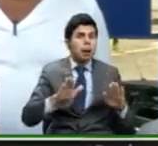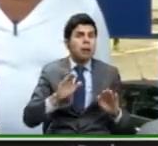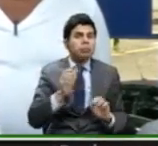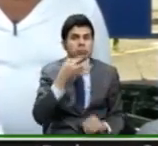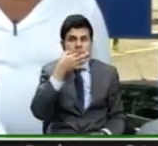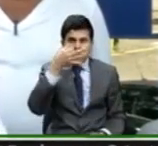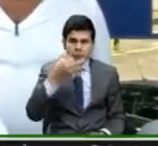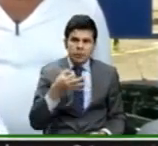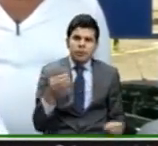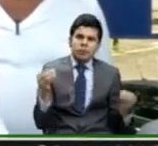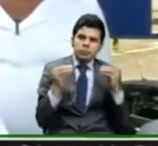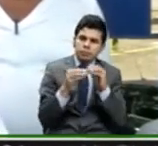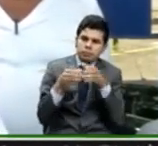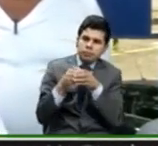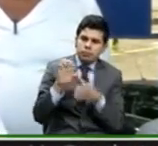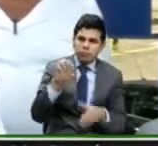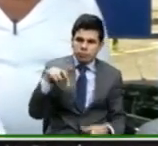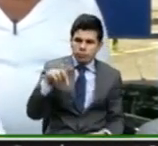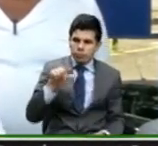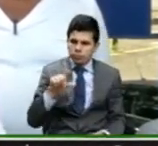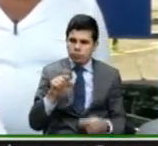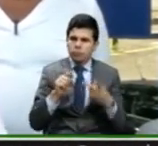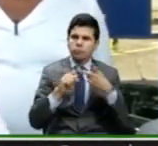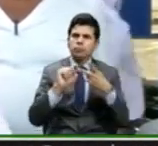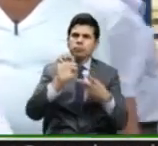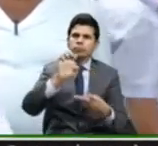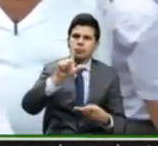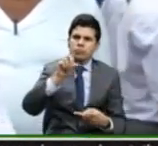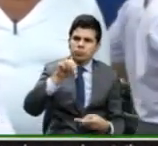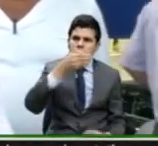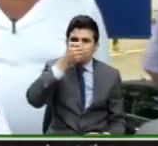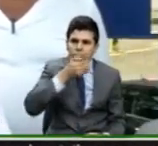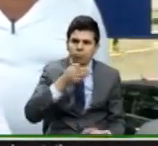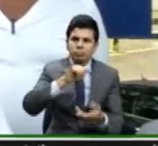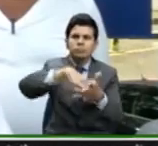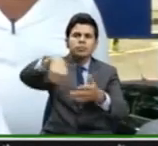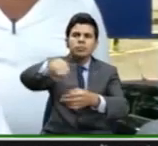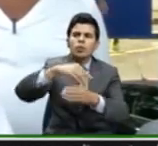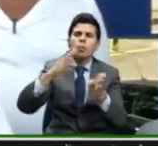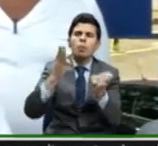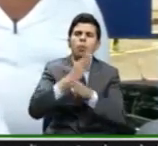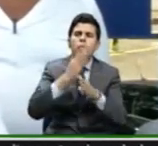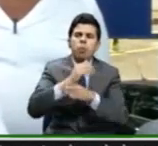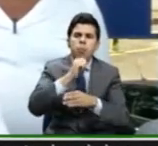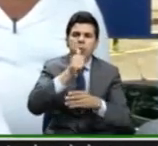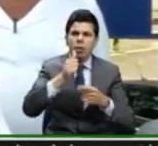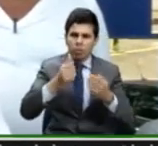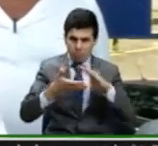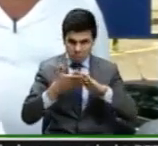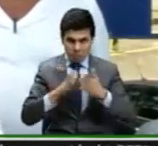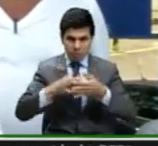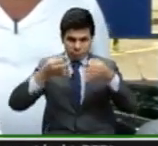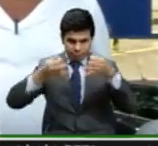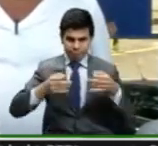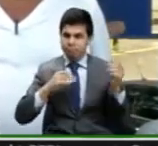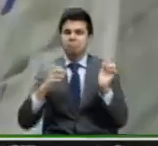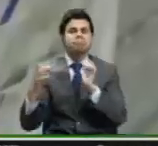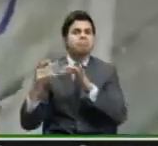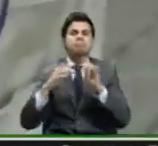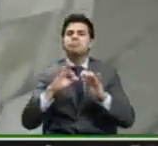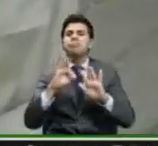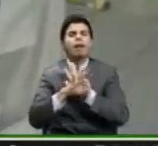confrontación diaria con el EPL y el Ejército de Liberación Nacional que no están dentro del gesto de paz del cese al fuego